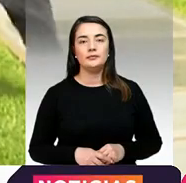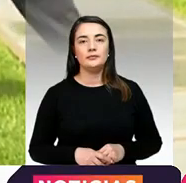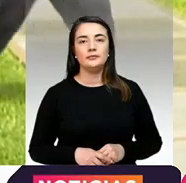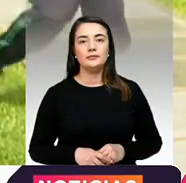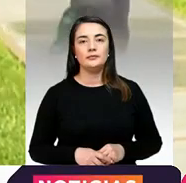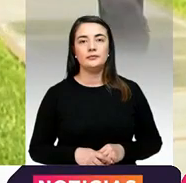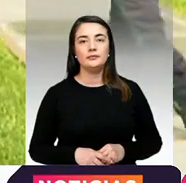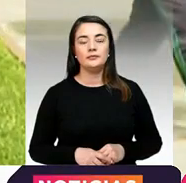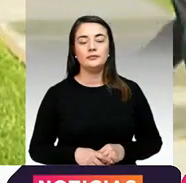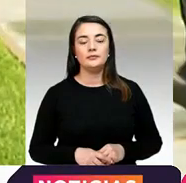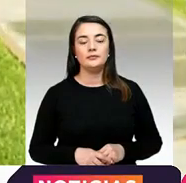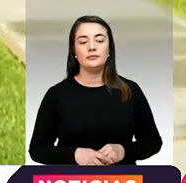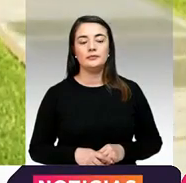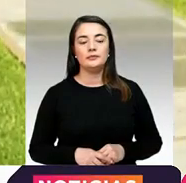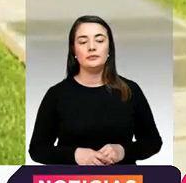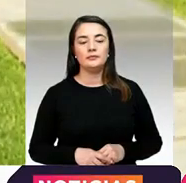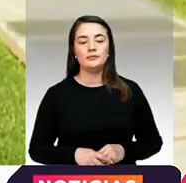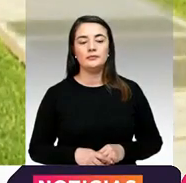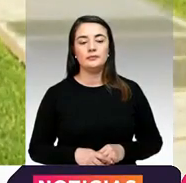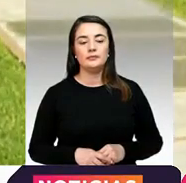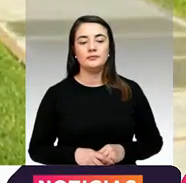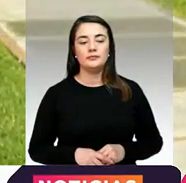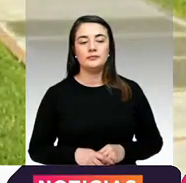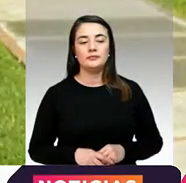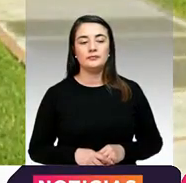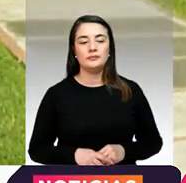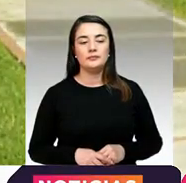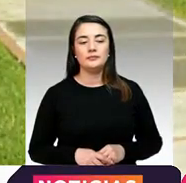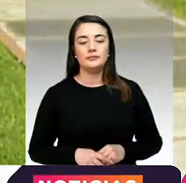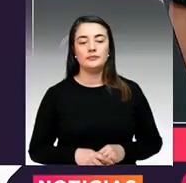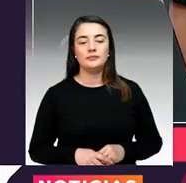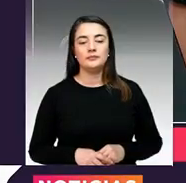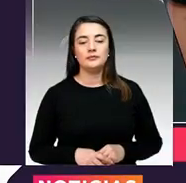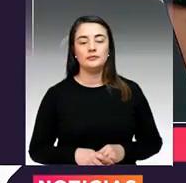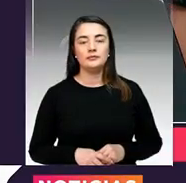Educación, que será en los próximos minutos. Retornamos con usted. Gracias.